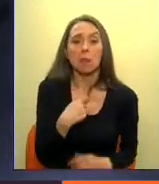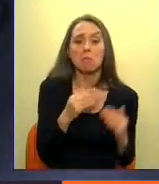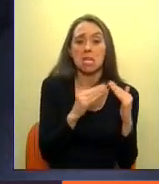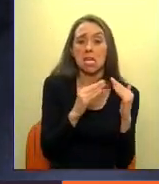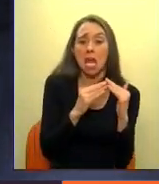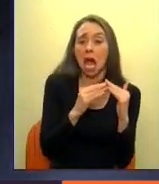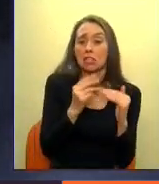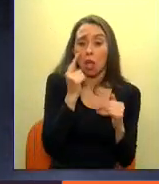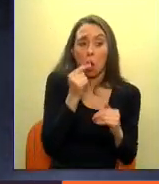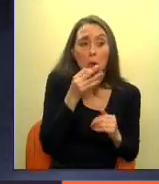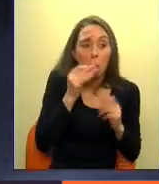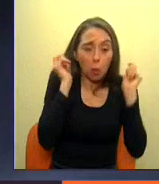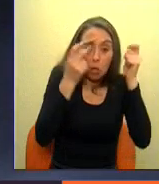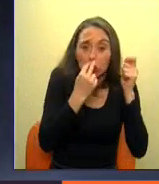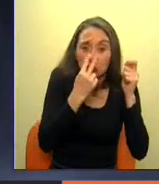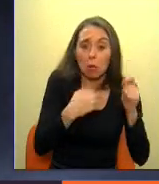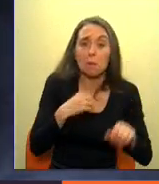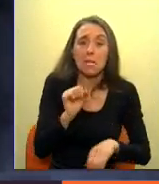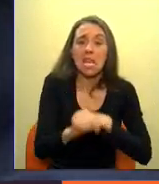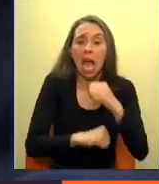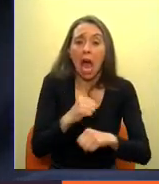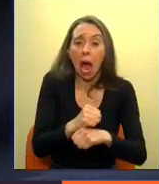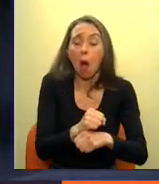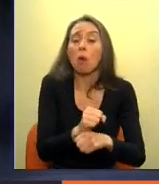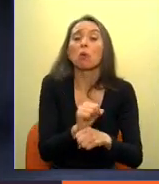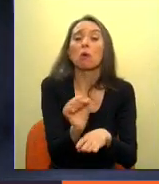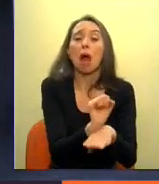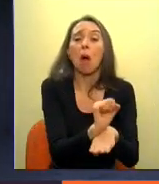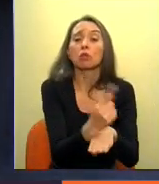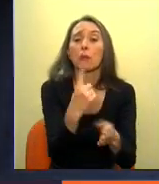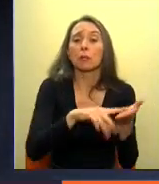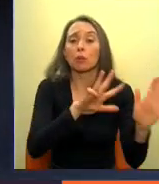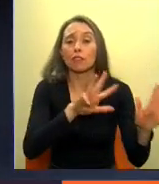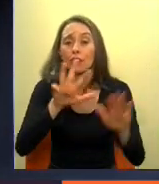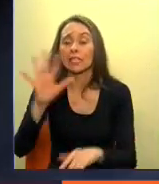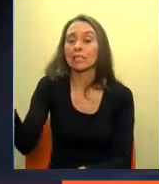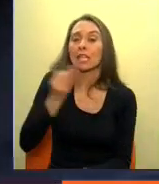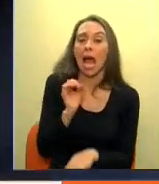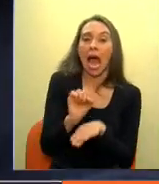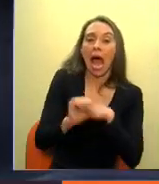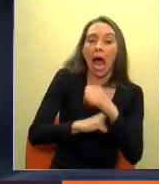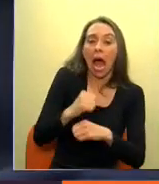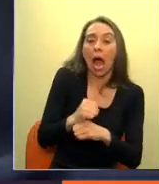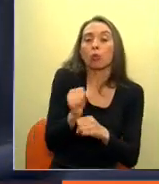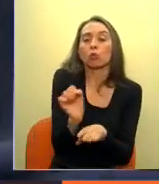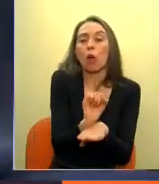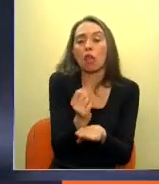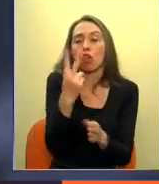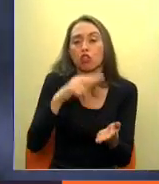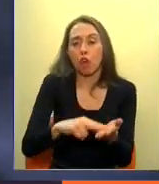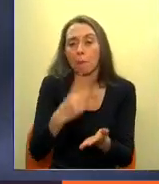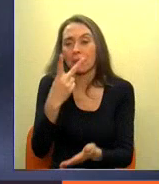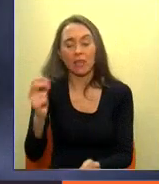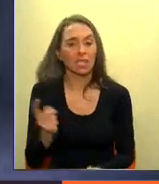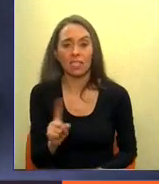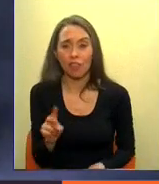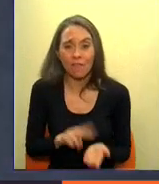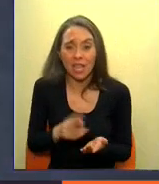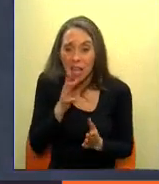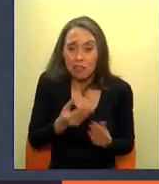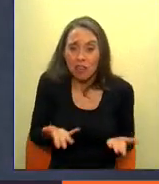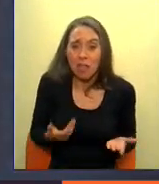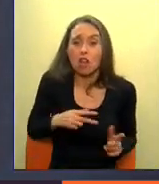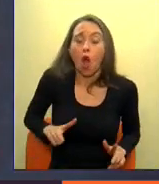tengo un auto del año 95 que voltio mi gente tenía un auto del año pase este algo pero en verdad que no tengo